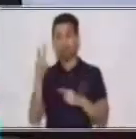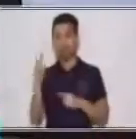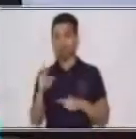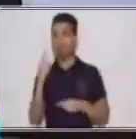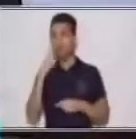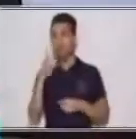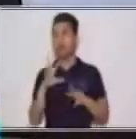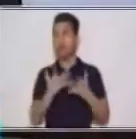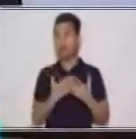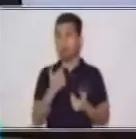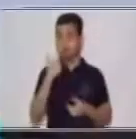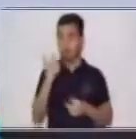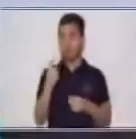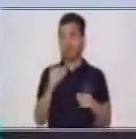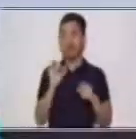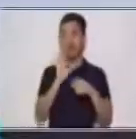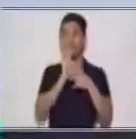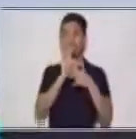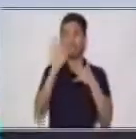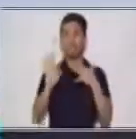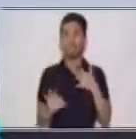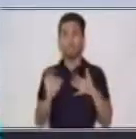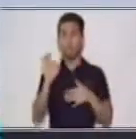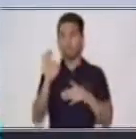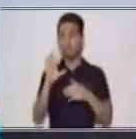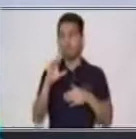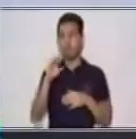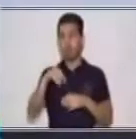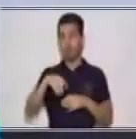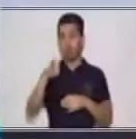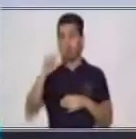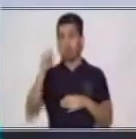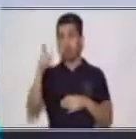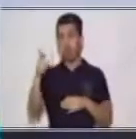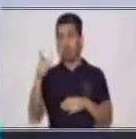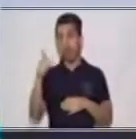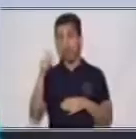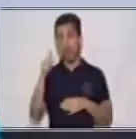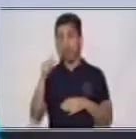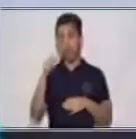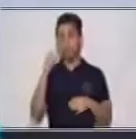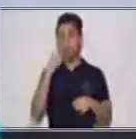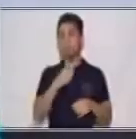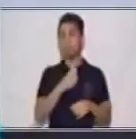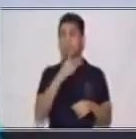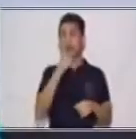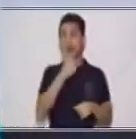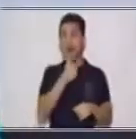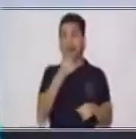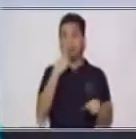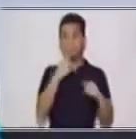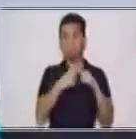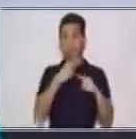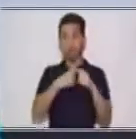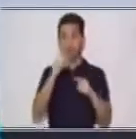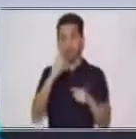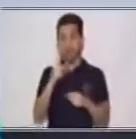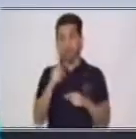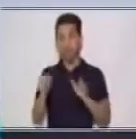yo voy a indicar que voy a hacer el producto de A por D menos B por C. Observémoslo